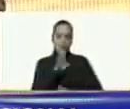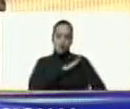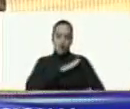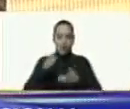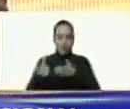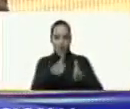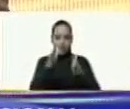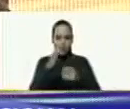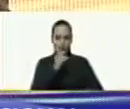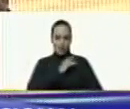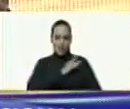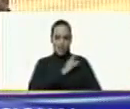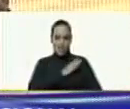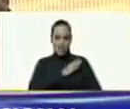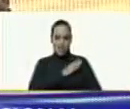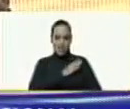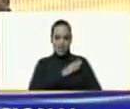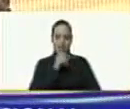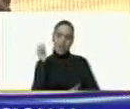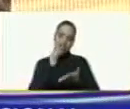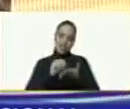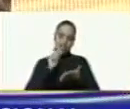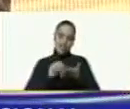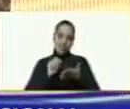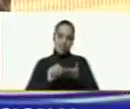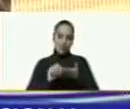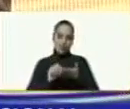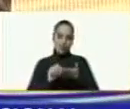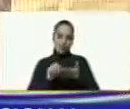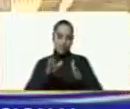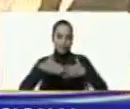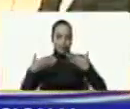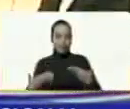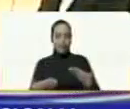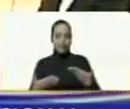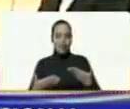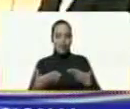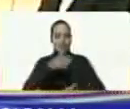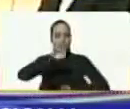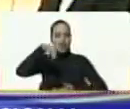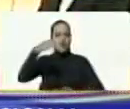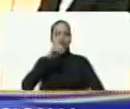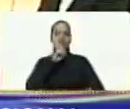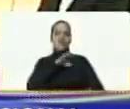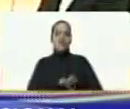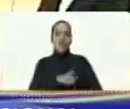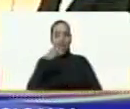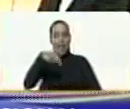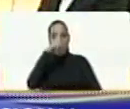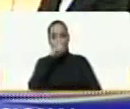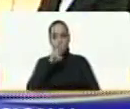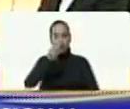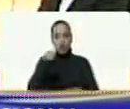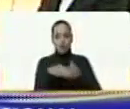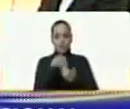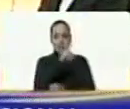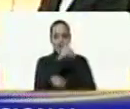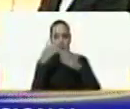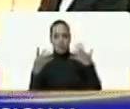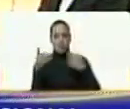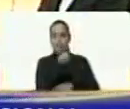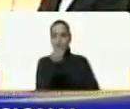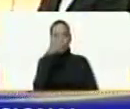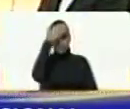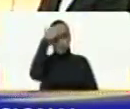Chile está escribiendo páginas de gloria en la historia en este año 2019. No se nos olvidará,